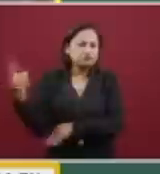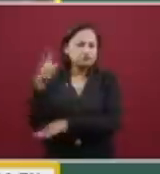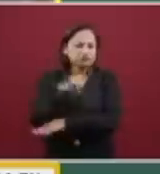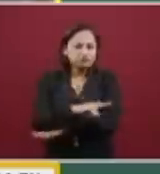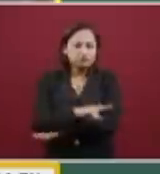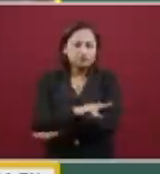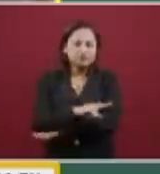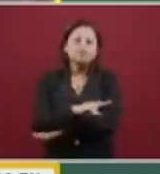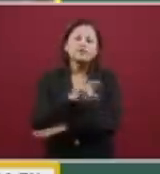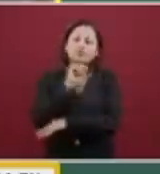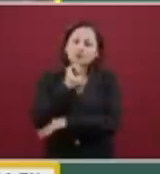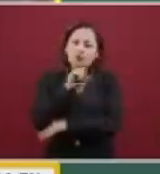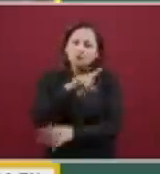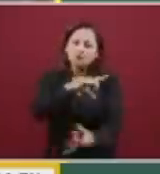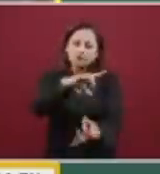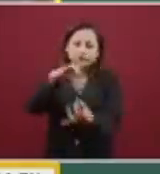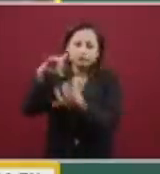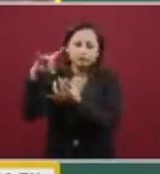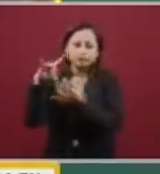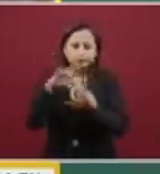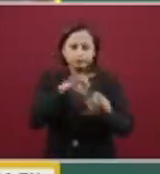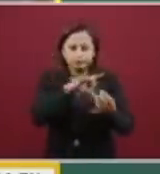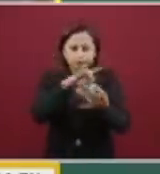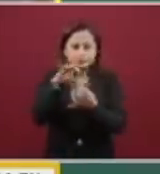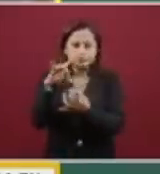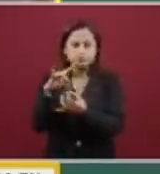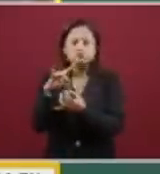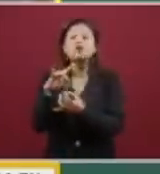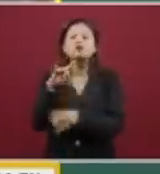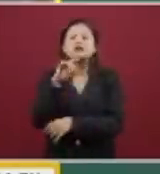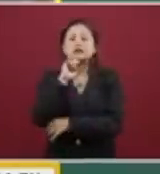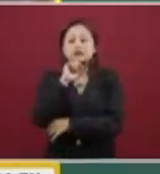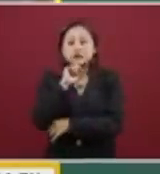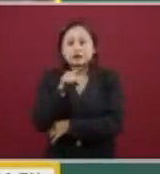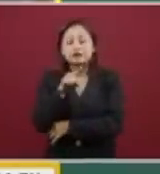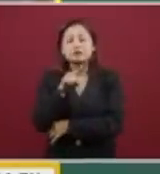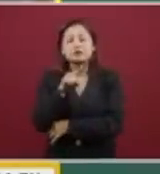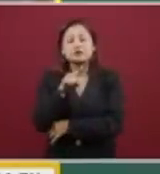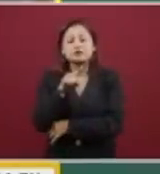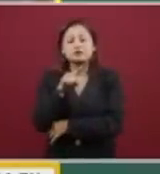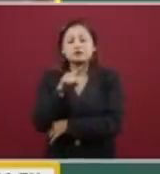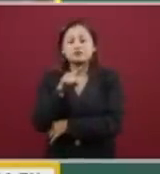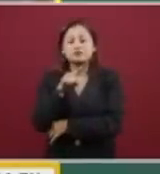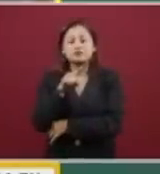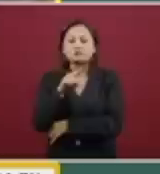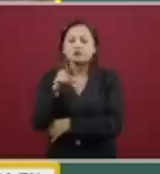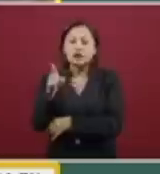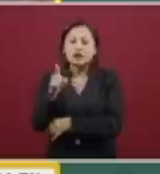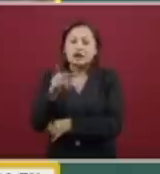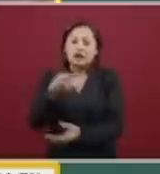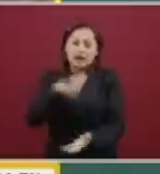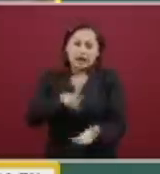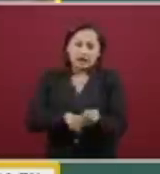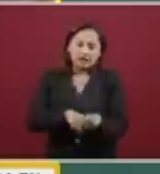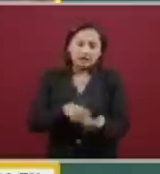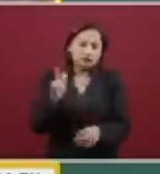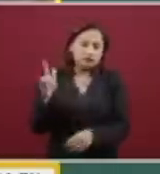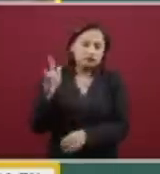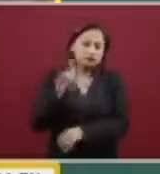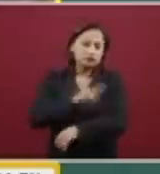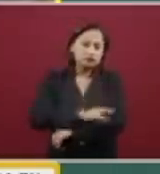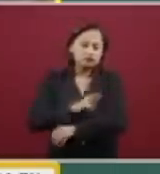la orientación satelital se sigue utilizando y las facilidades que hay en tierra para la aproximación de las aeronaves